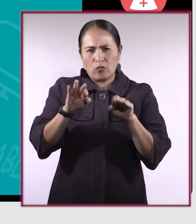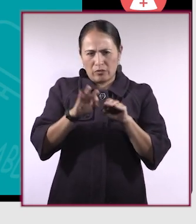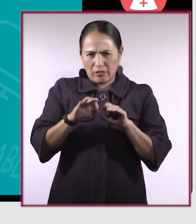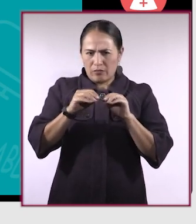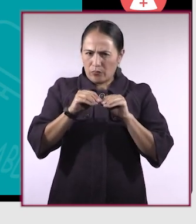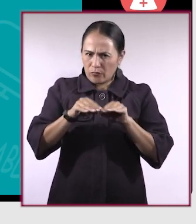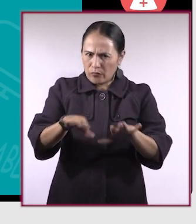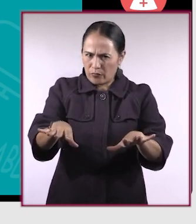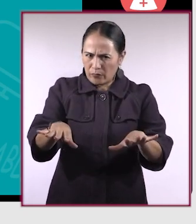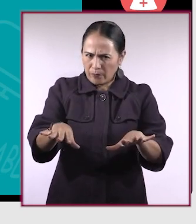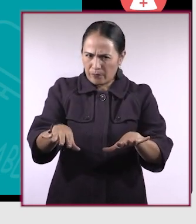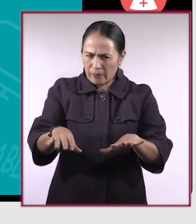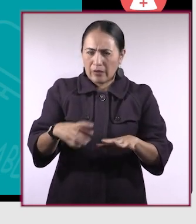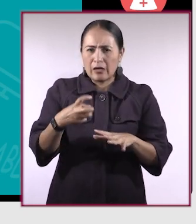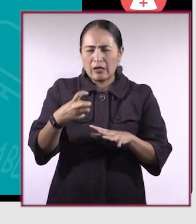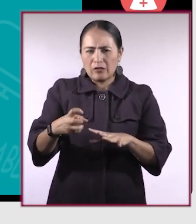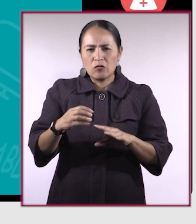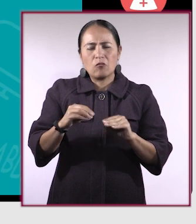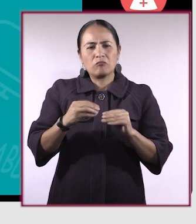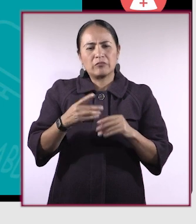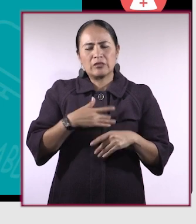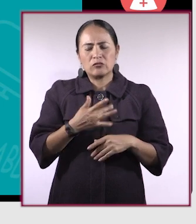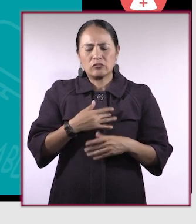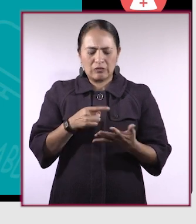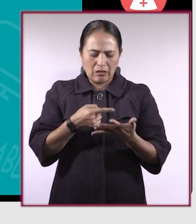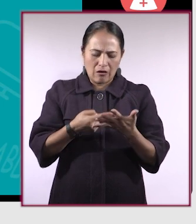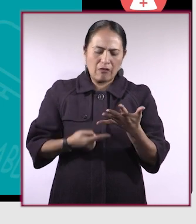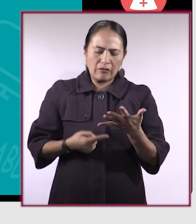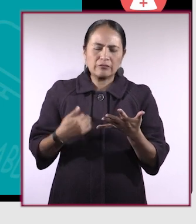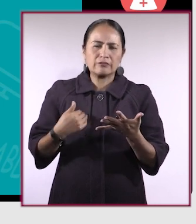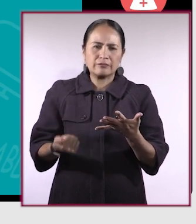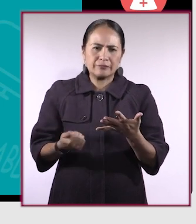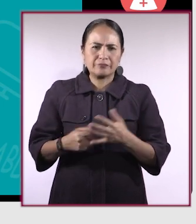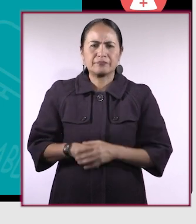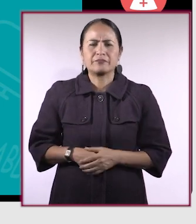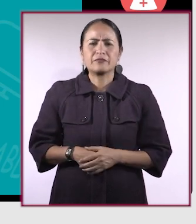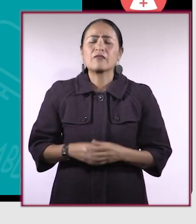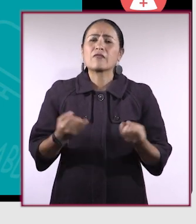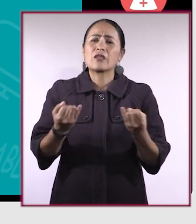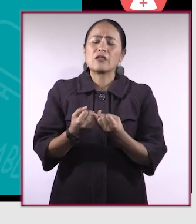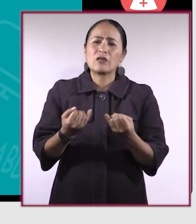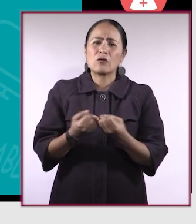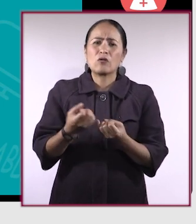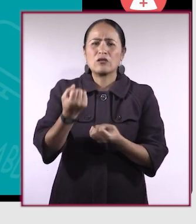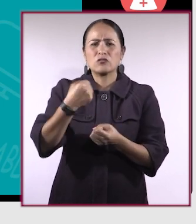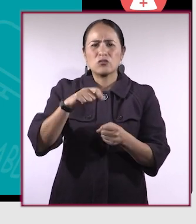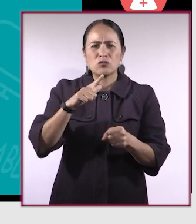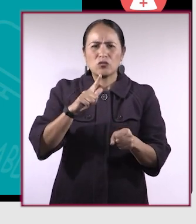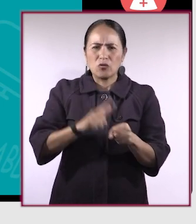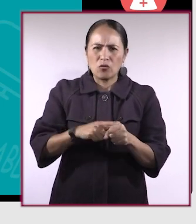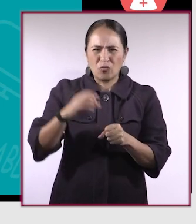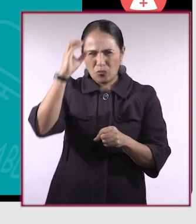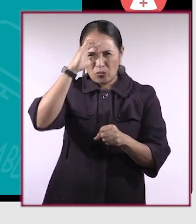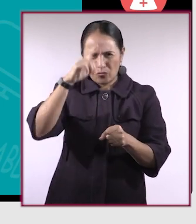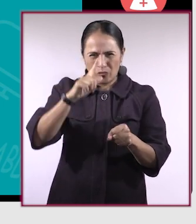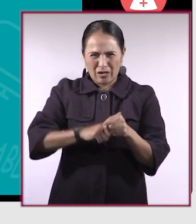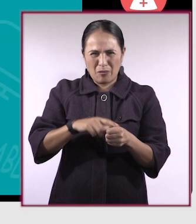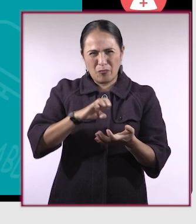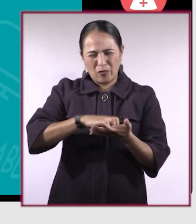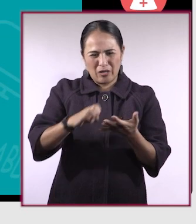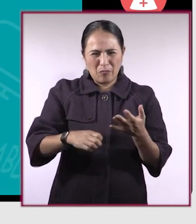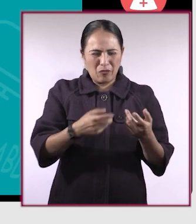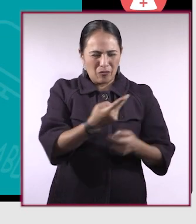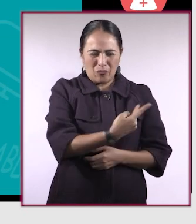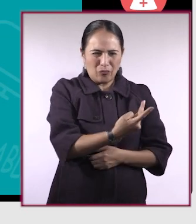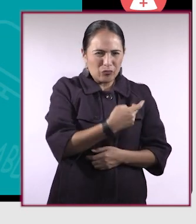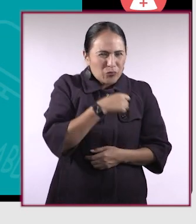¿no? Y de esa manera transmitirlo. Y por ejemplo, ¿cuál sería el valor sociocultural del cuento de los ancianos que